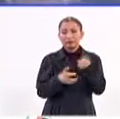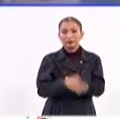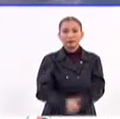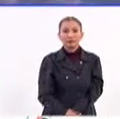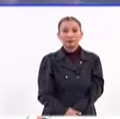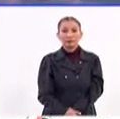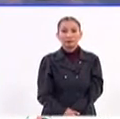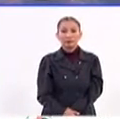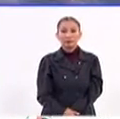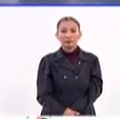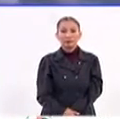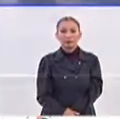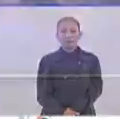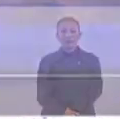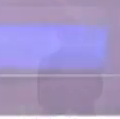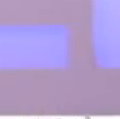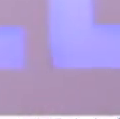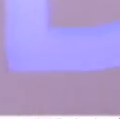regresamos.